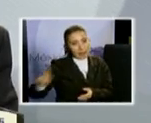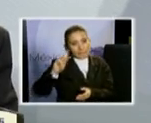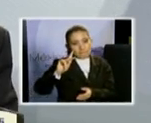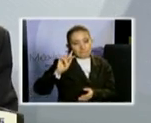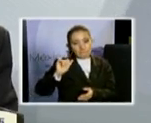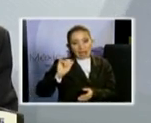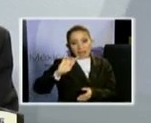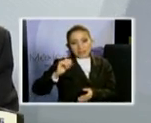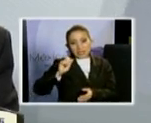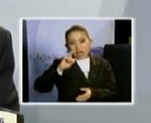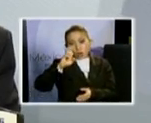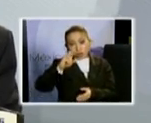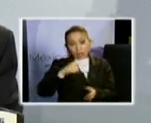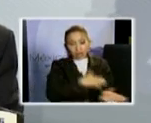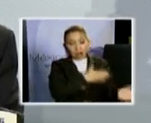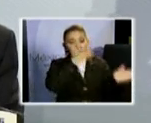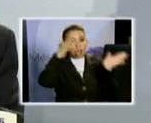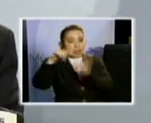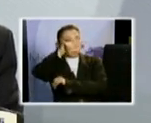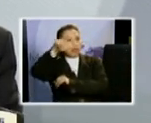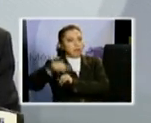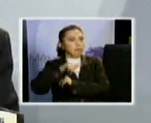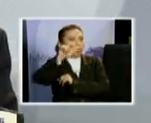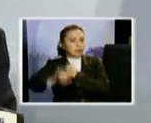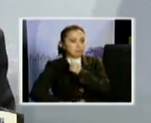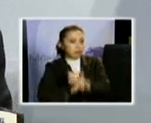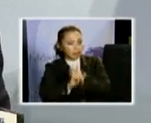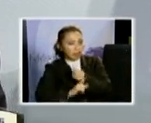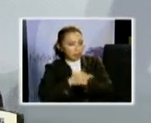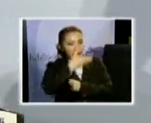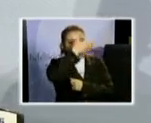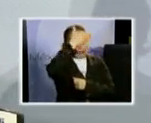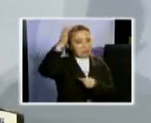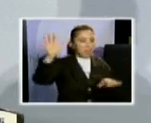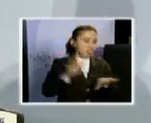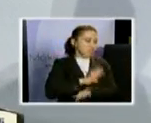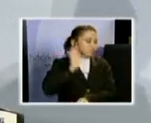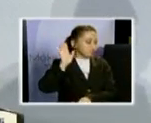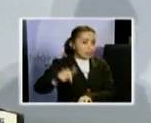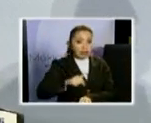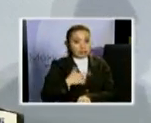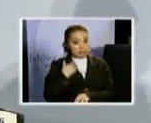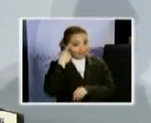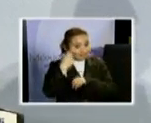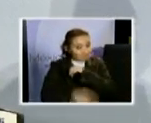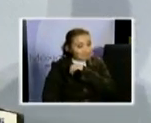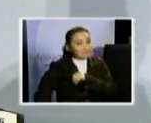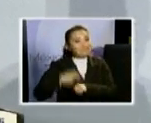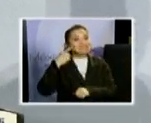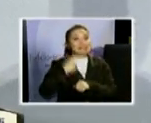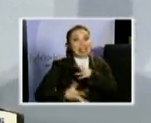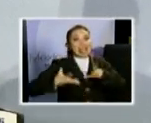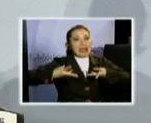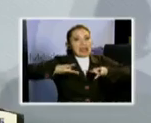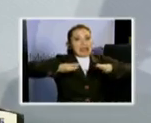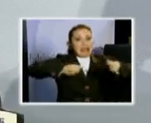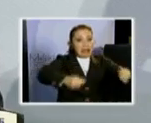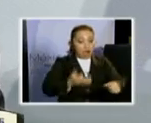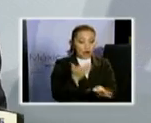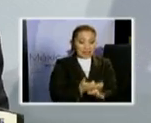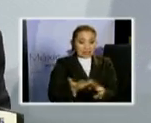Pachauri. Aplazar la solución a los problemas de cambio climático podría resultar mucho más costoso que